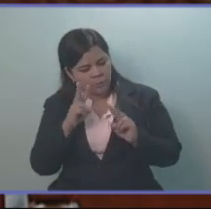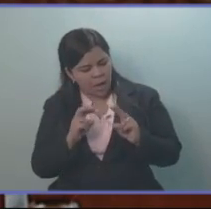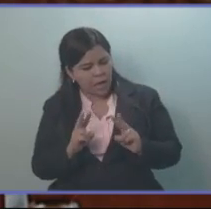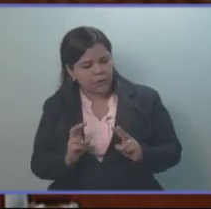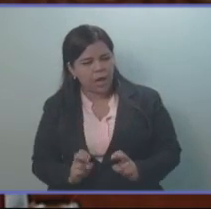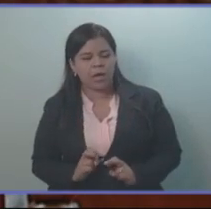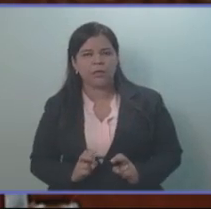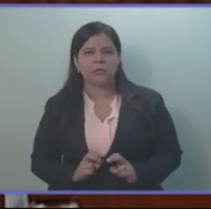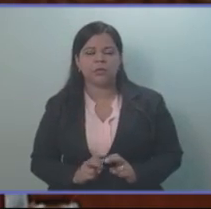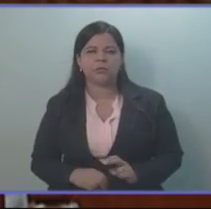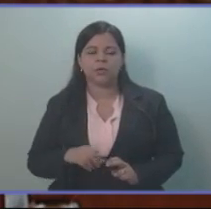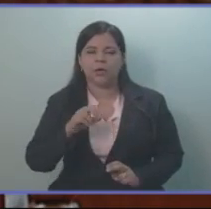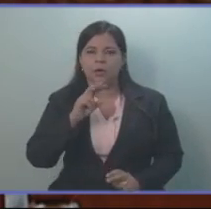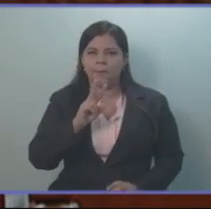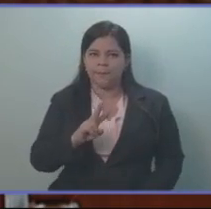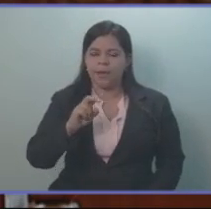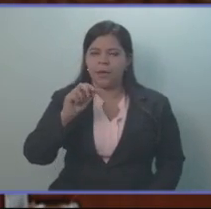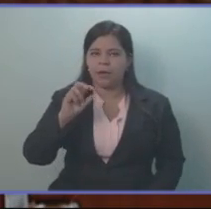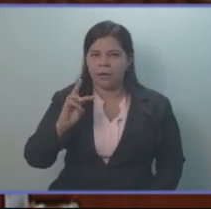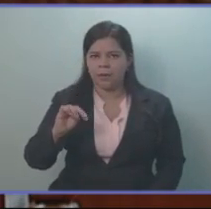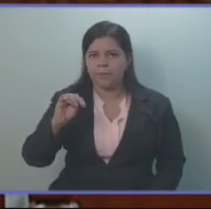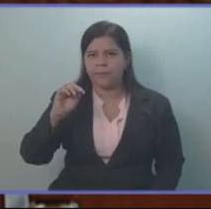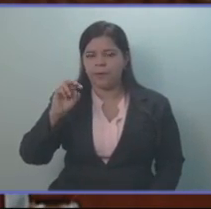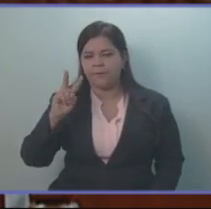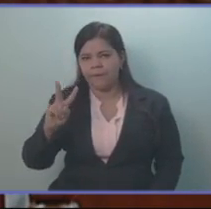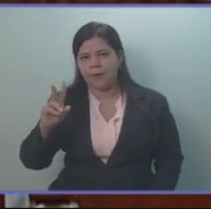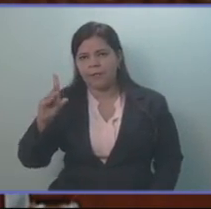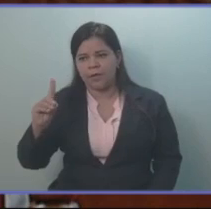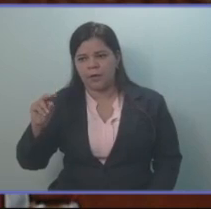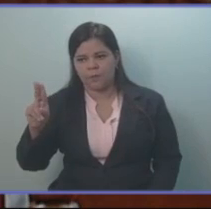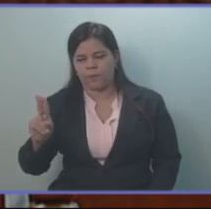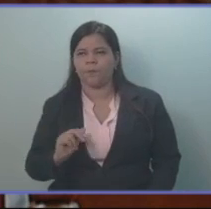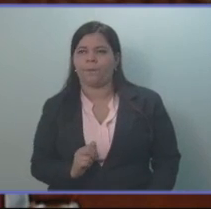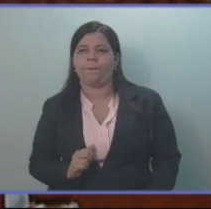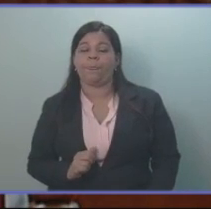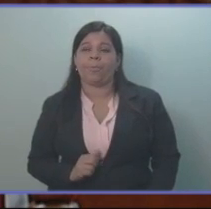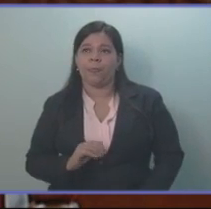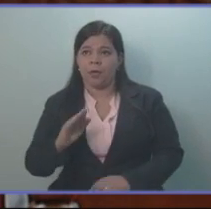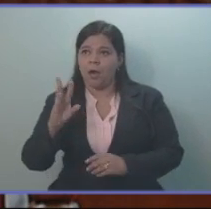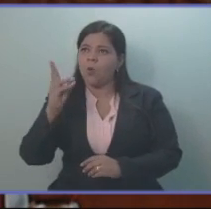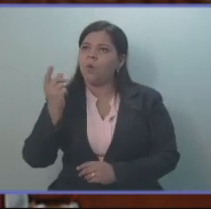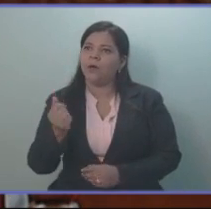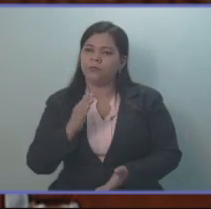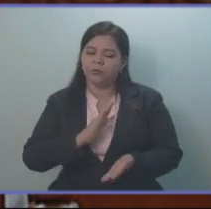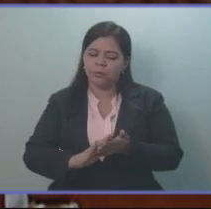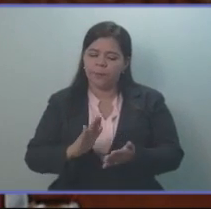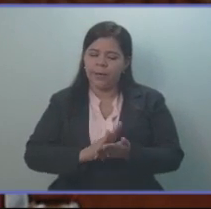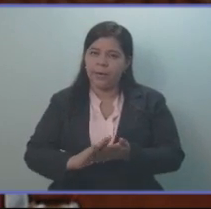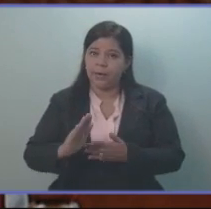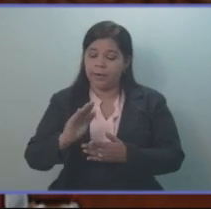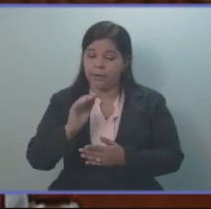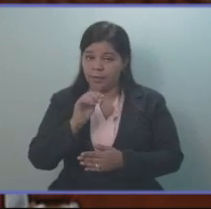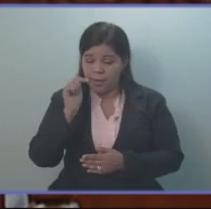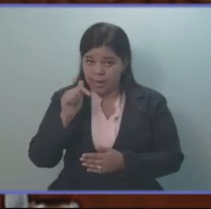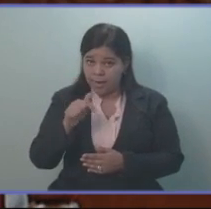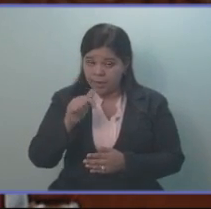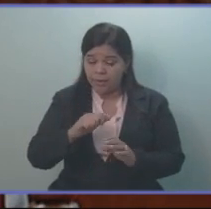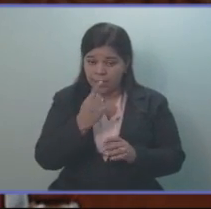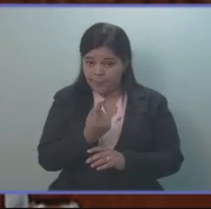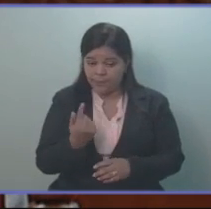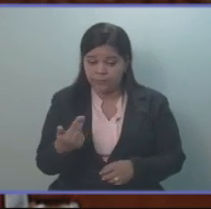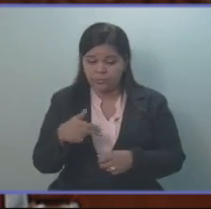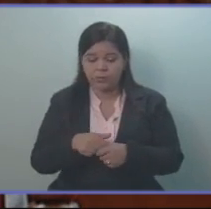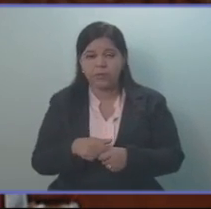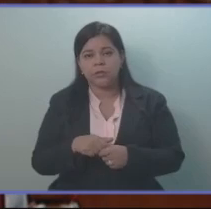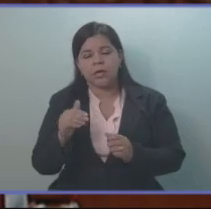el BMBDU. El monto de la cuota que los asociados pagarán a la CBAM, así como la